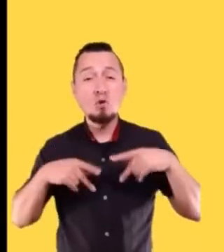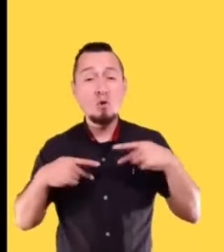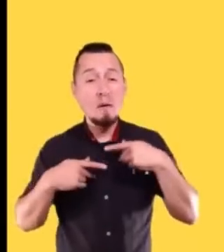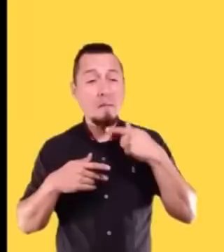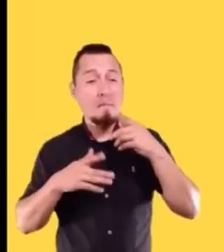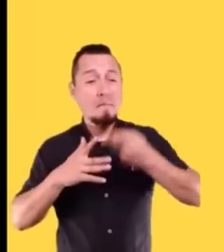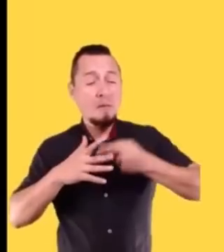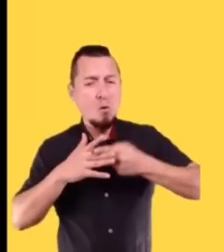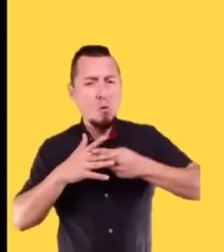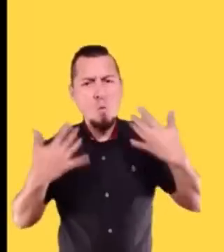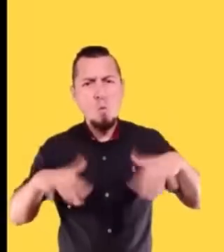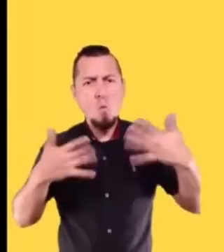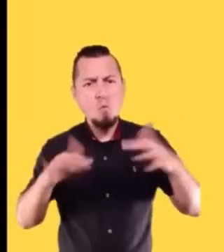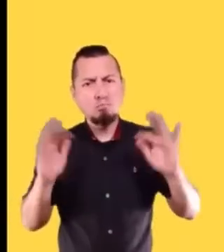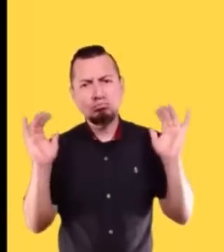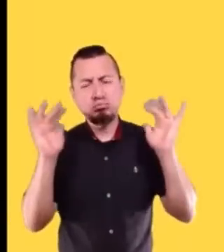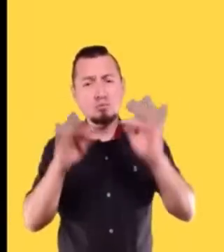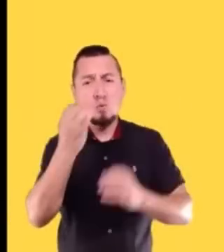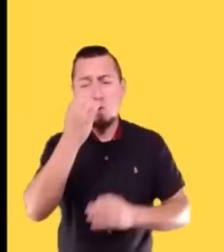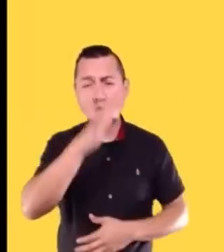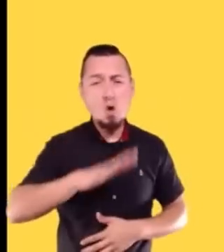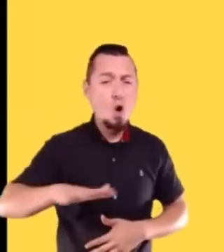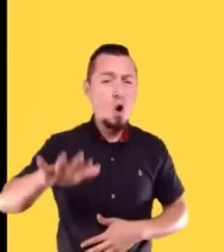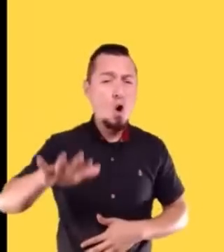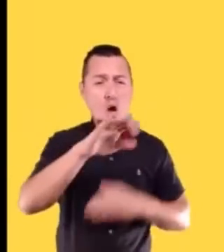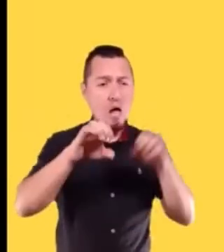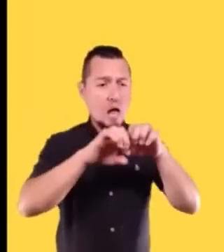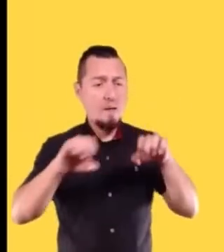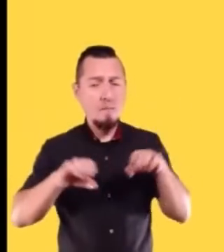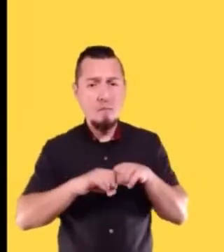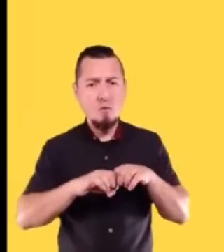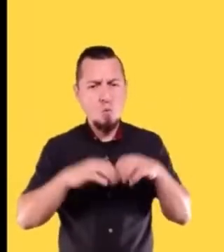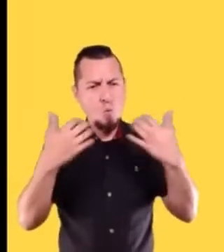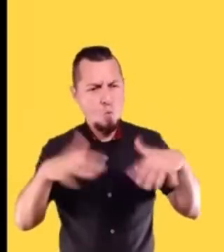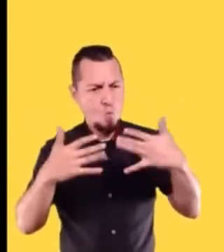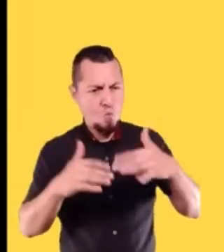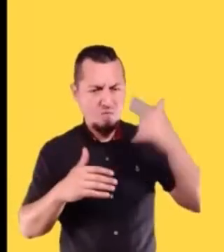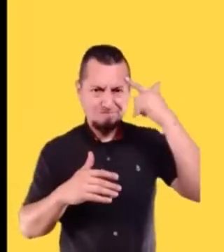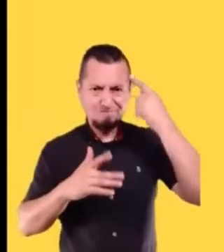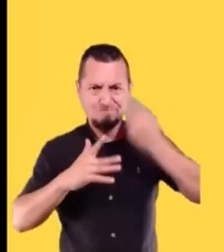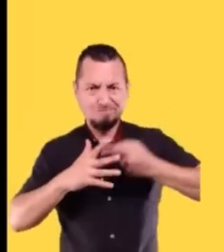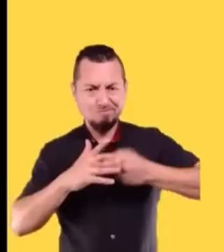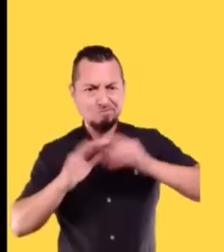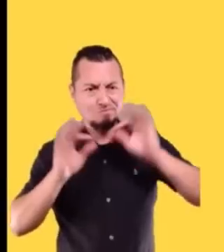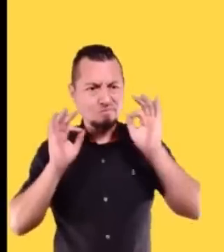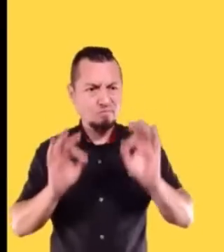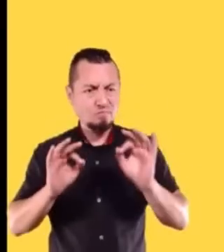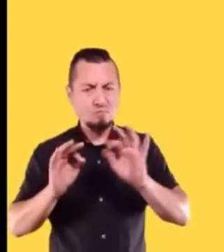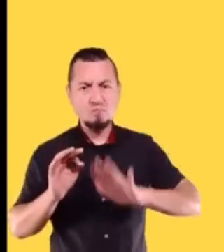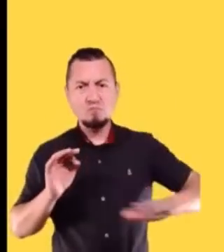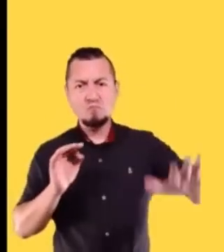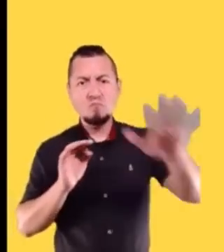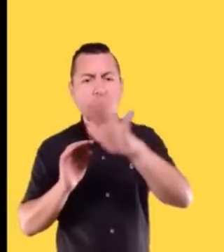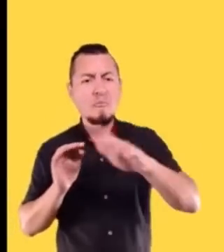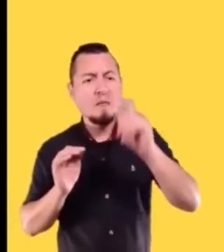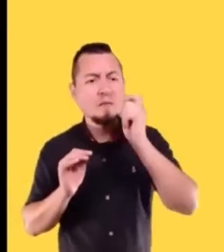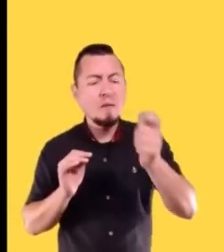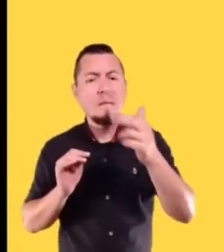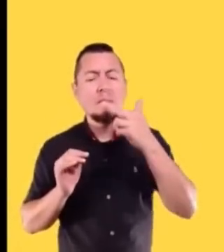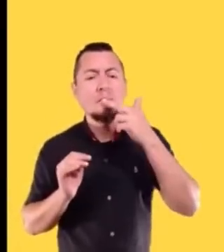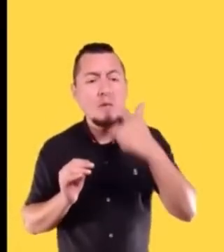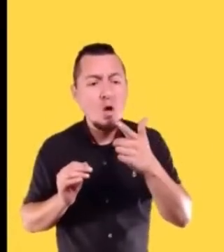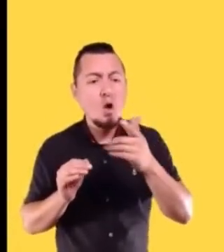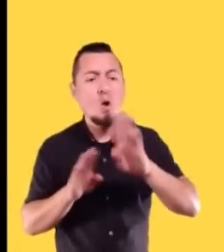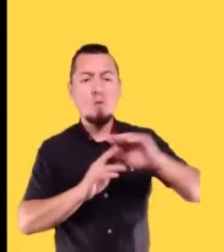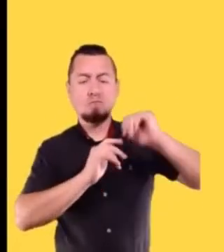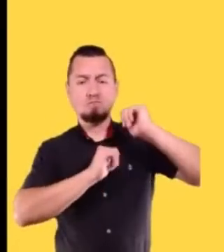Prácticamente todas las escuelas de Jalisco tienen un equipo de alto desempeño en matemáticas, y el alto desempeño no se puede lograr si no hay una base. Hemos